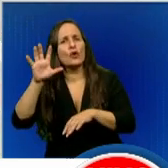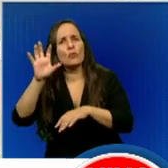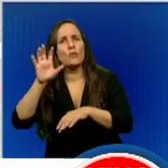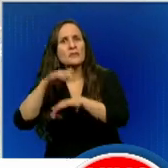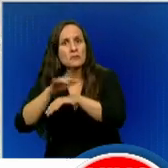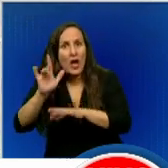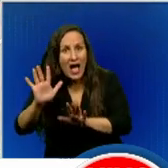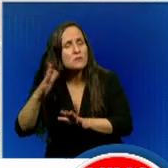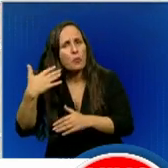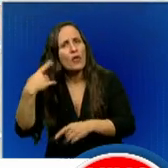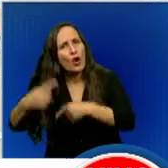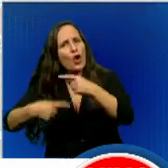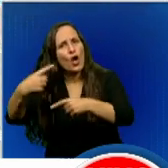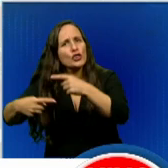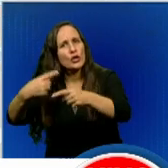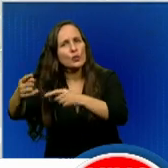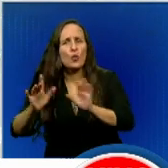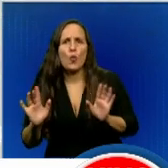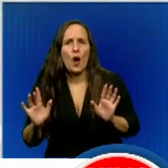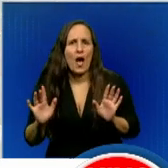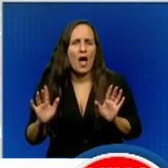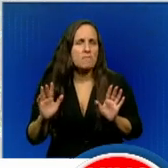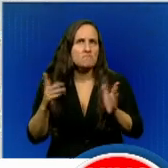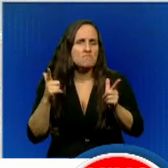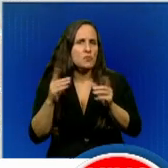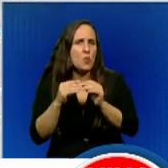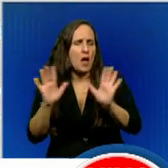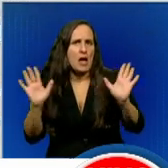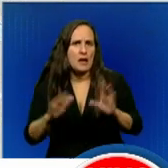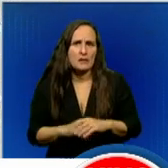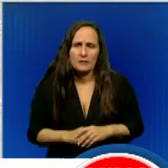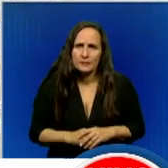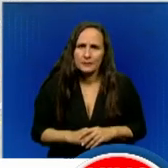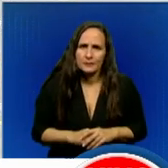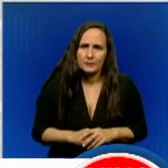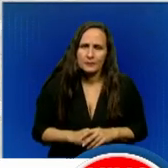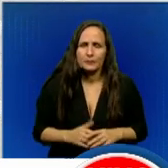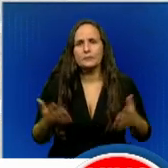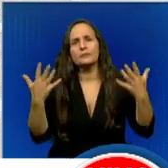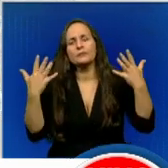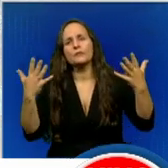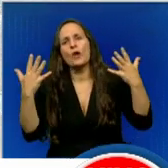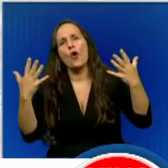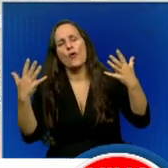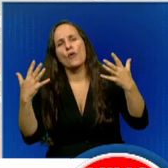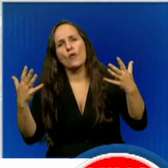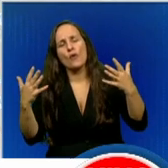seguir haciéndolo sin ningún tipo de inconvenientes por supuesto que los